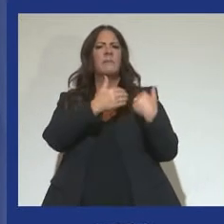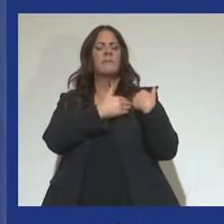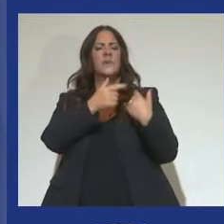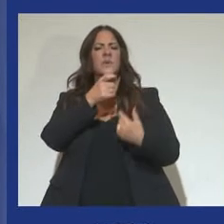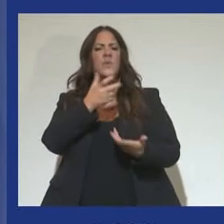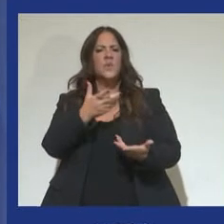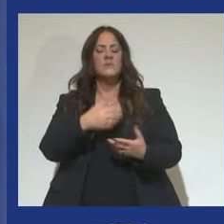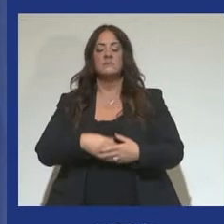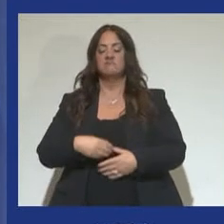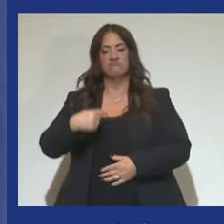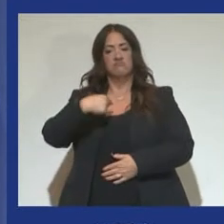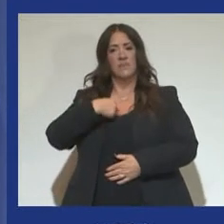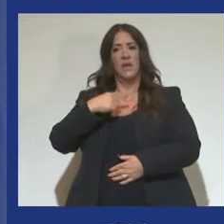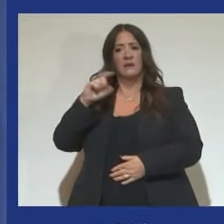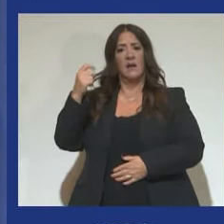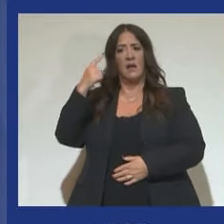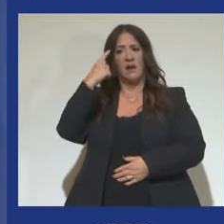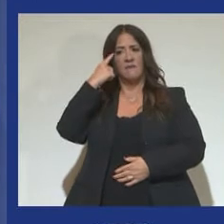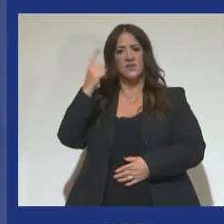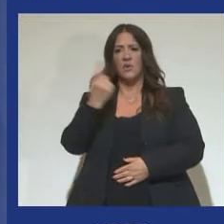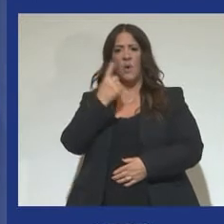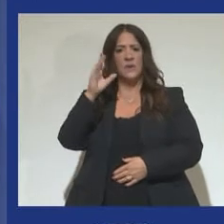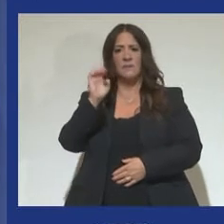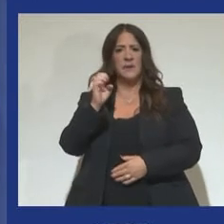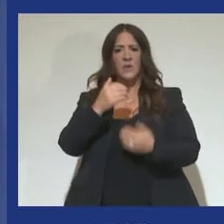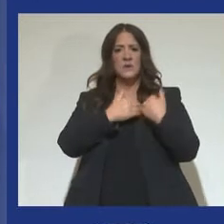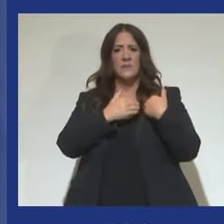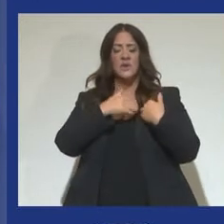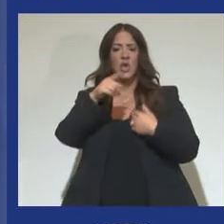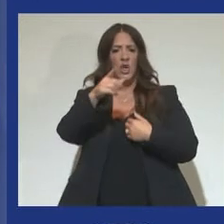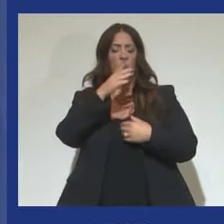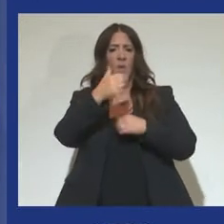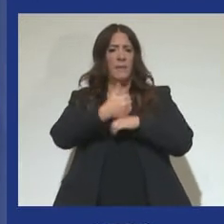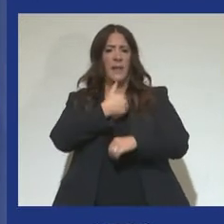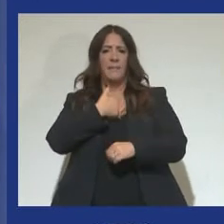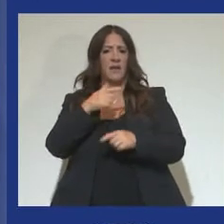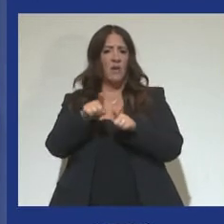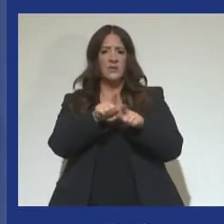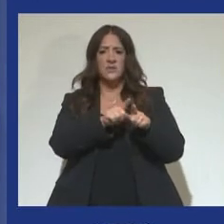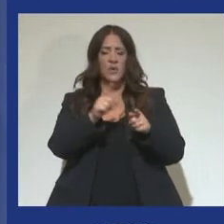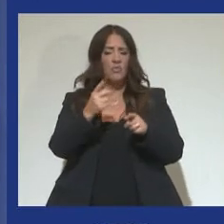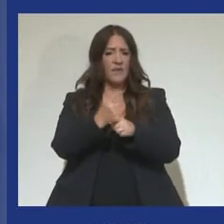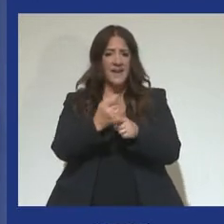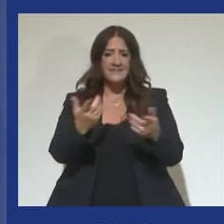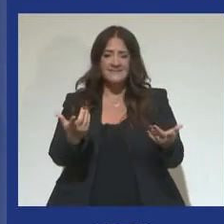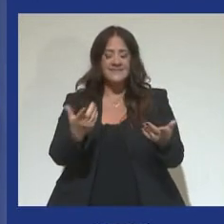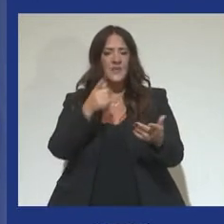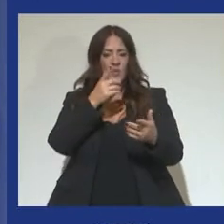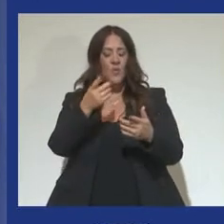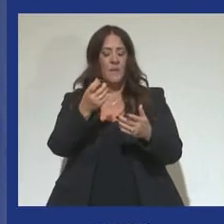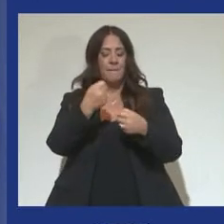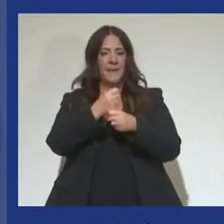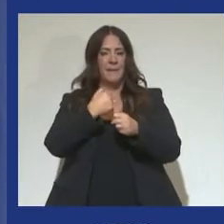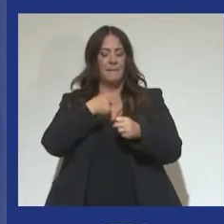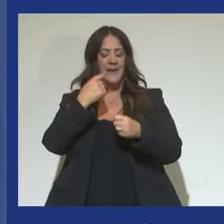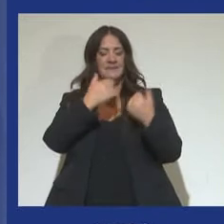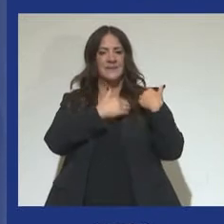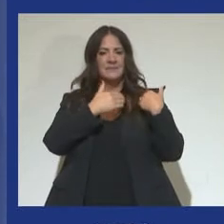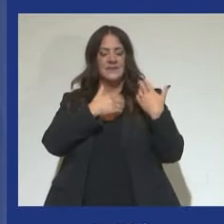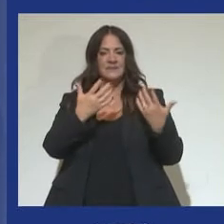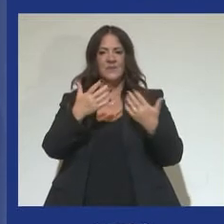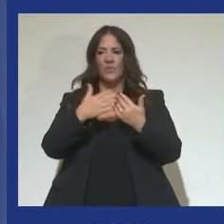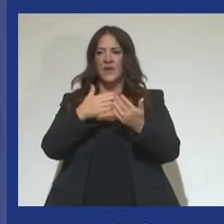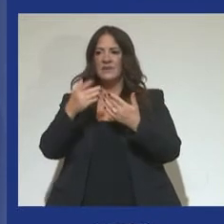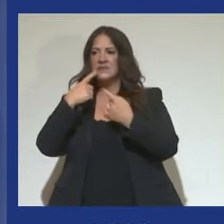será responsable el gobernador siempre es responsable usted lo hará otros lo harán si las cosas salen bien se celebran los